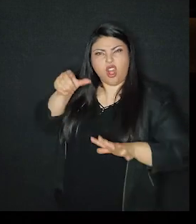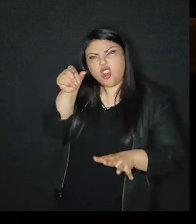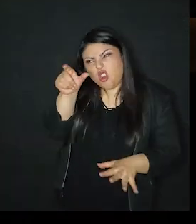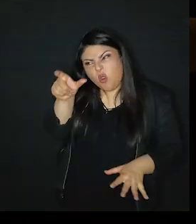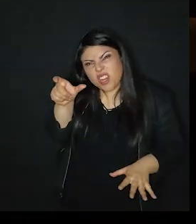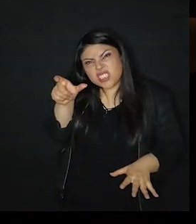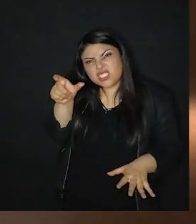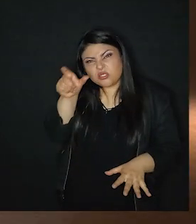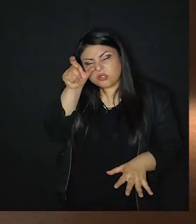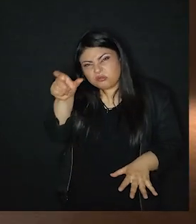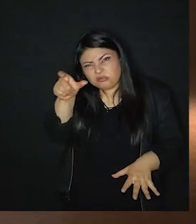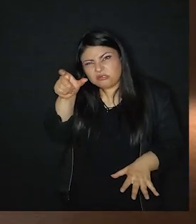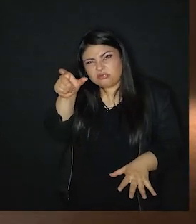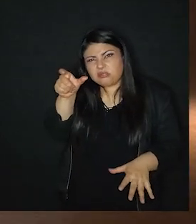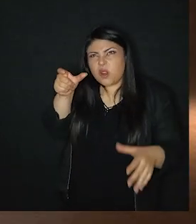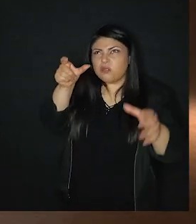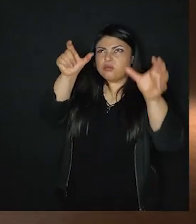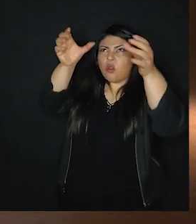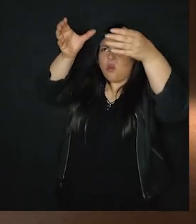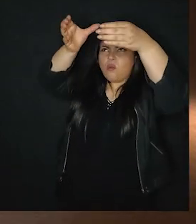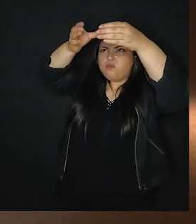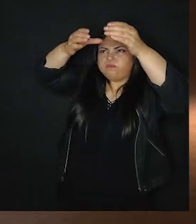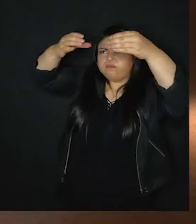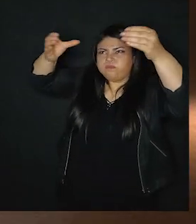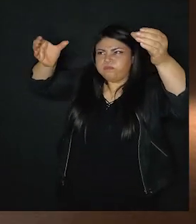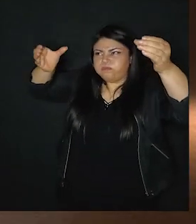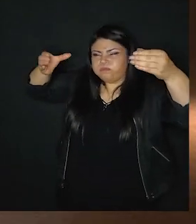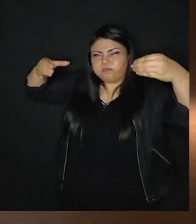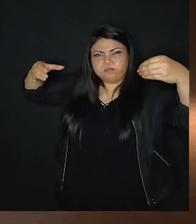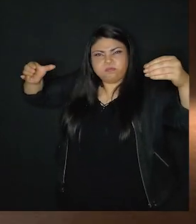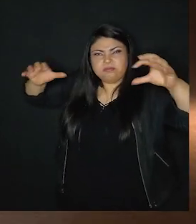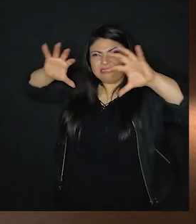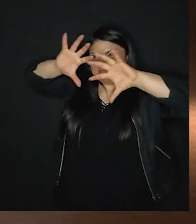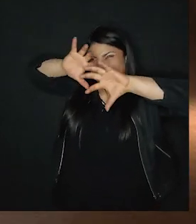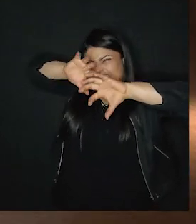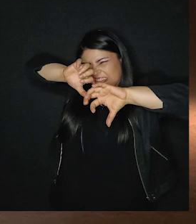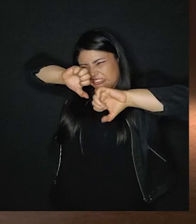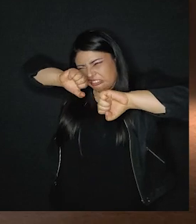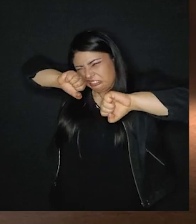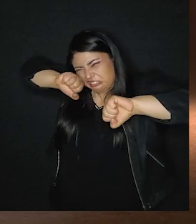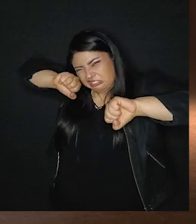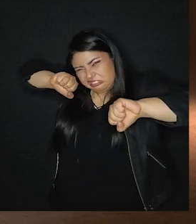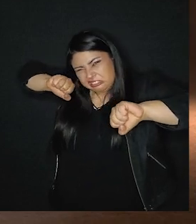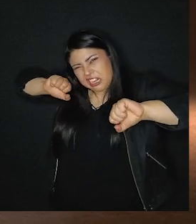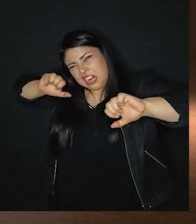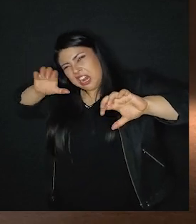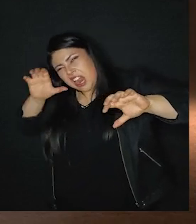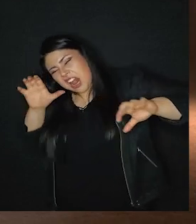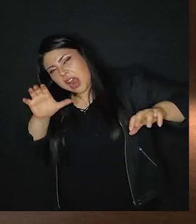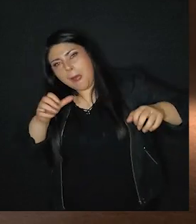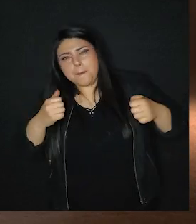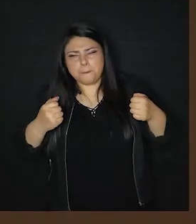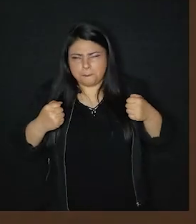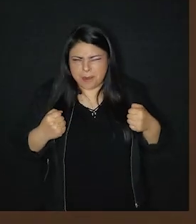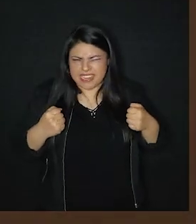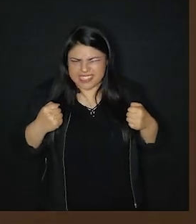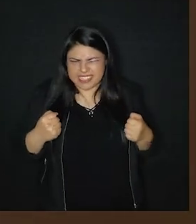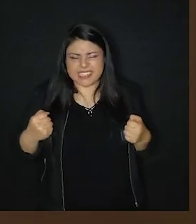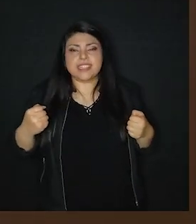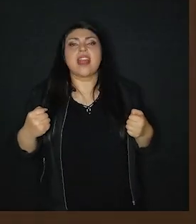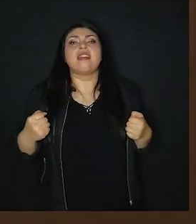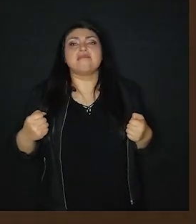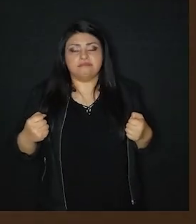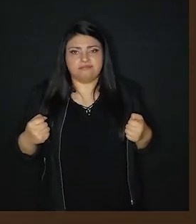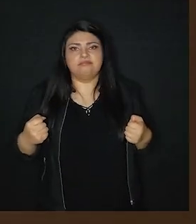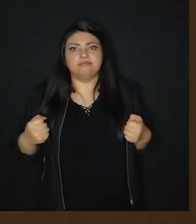tengo que que la puedo rasgar con fuerza o muy fuerte me ayuda la podemos rasgar juntos no dicen que si ponías